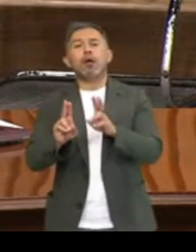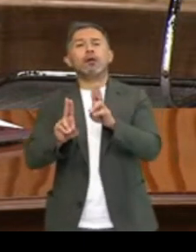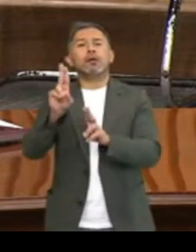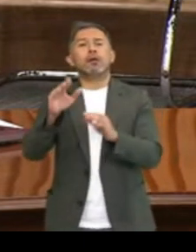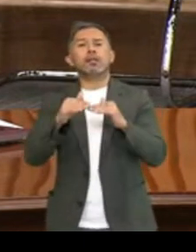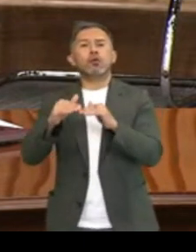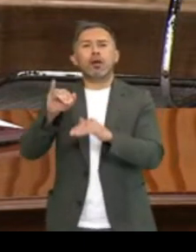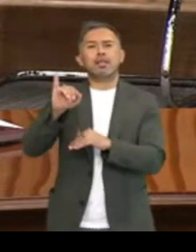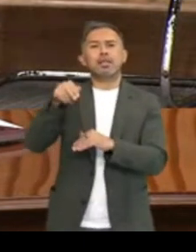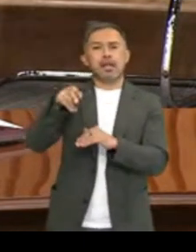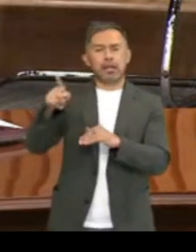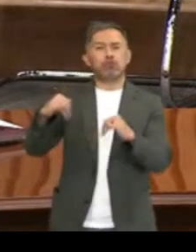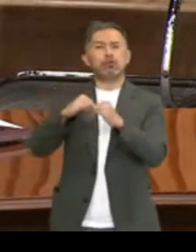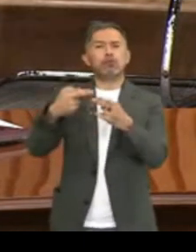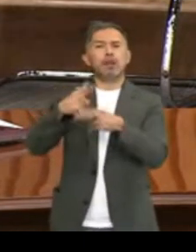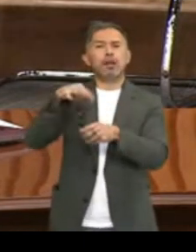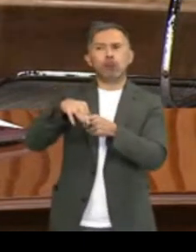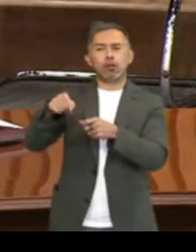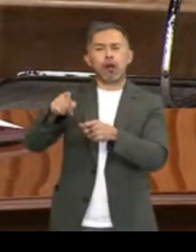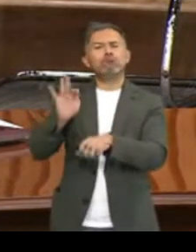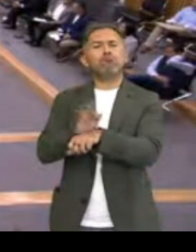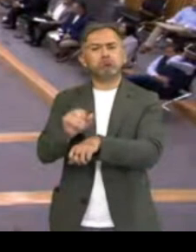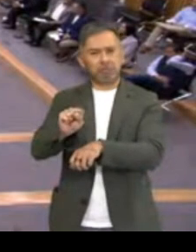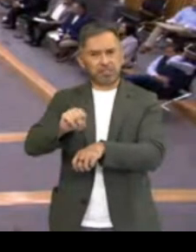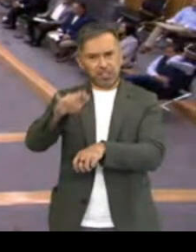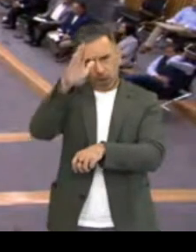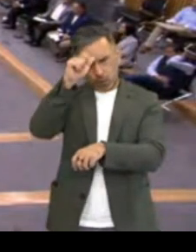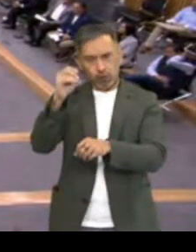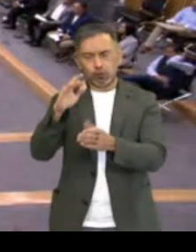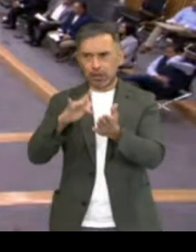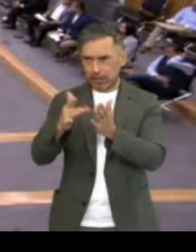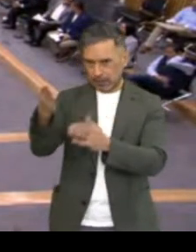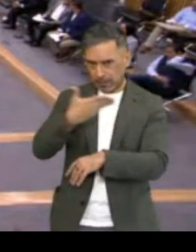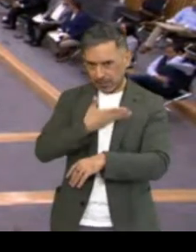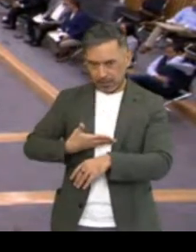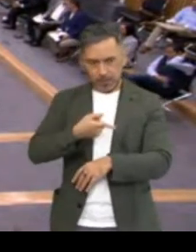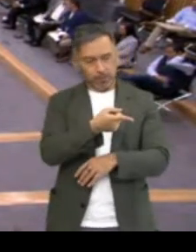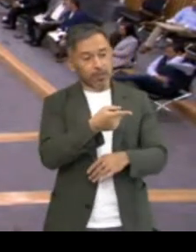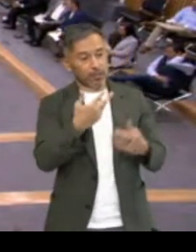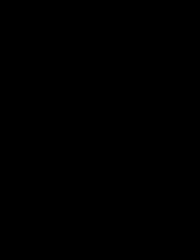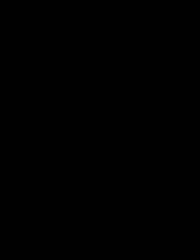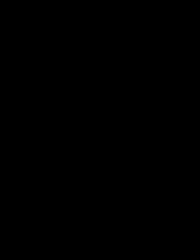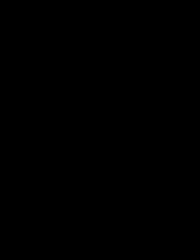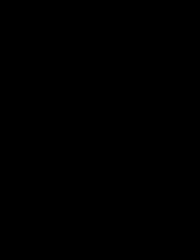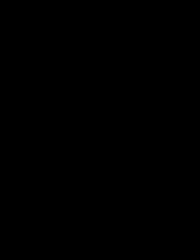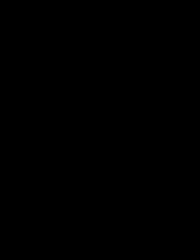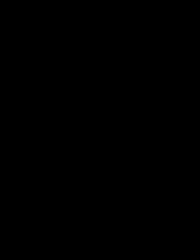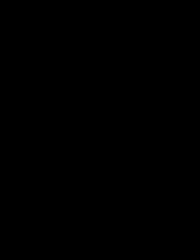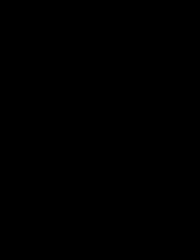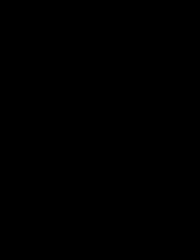Instituto Nacional Electoral. Muchas gracias, consejero presidente. Muchas gracias a usted por su intervención, señor representante.